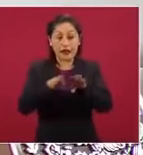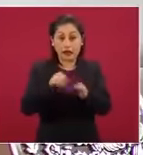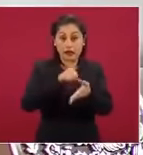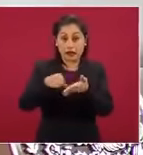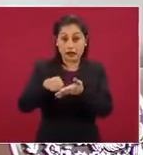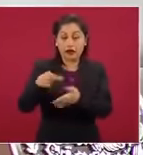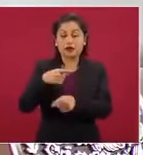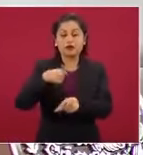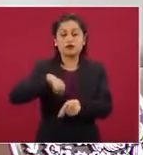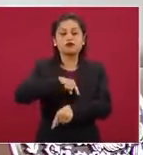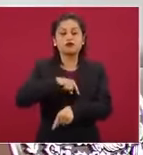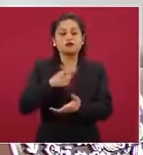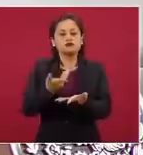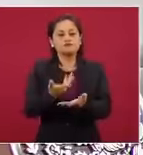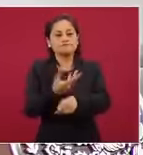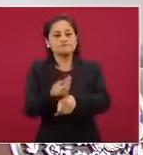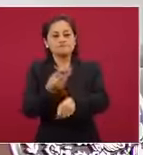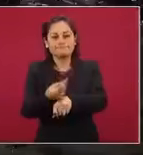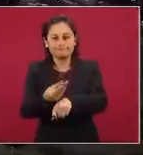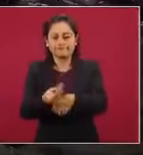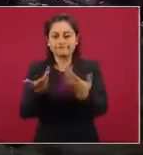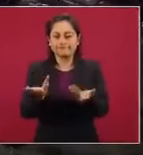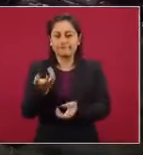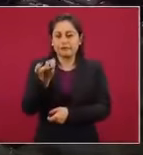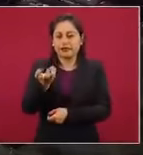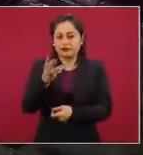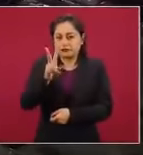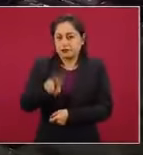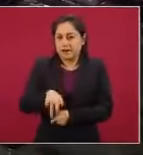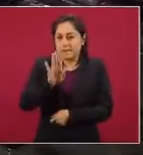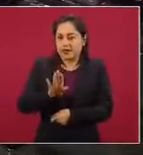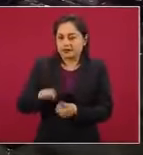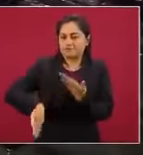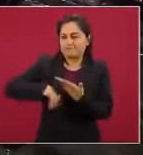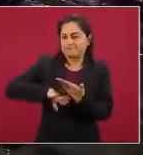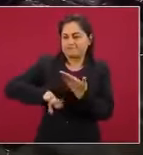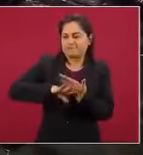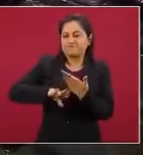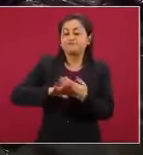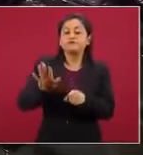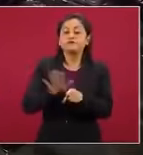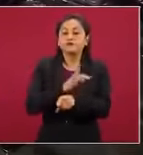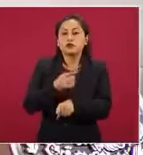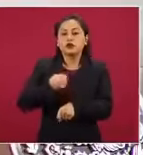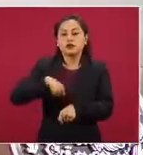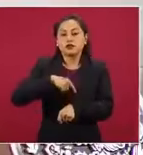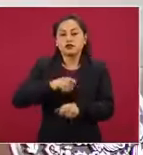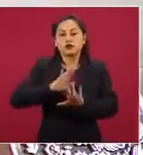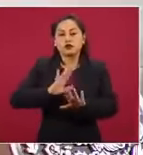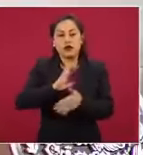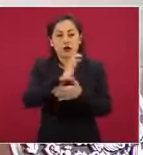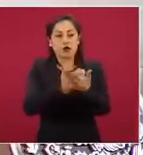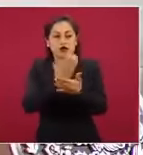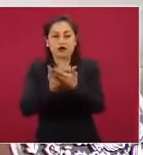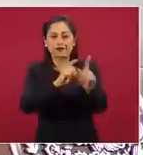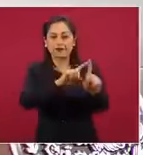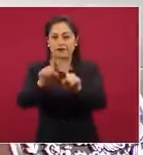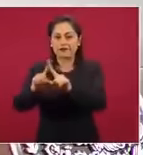llamadas. Entonces, es una parte como del boicot porque estamos sacando y mejorando algunos contratos y los hemos estado bajando